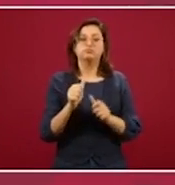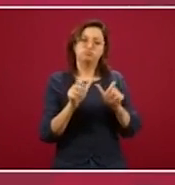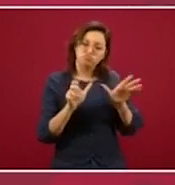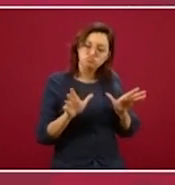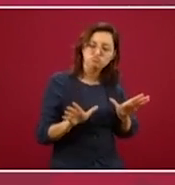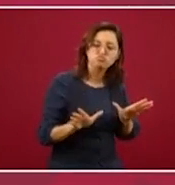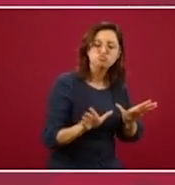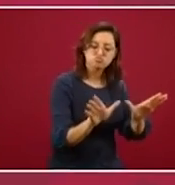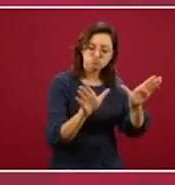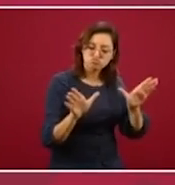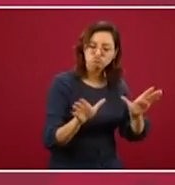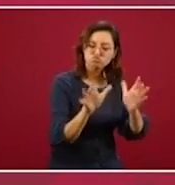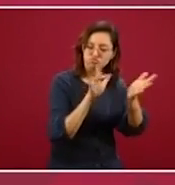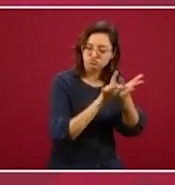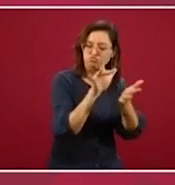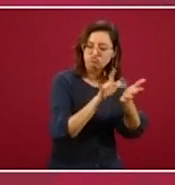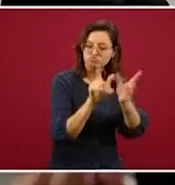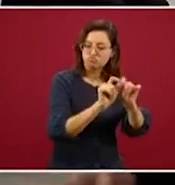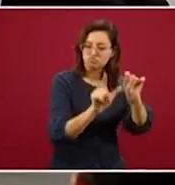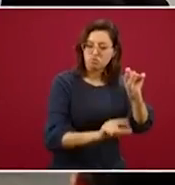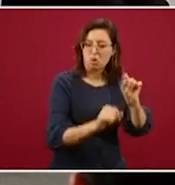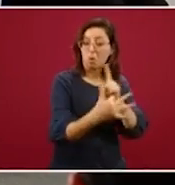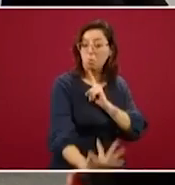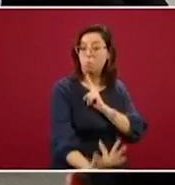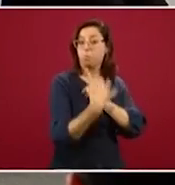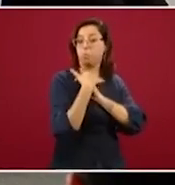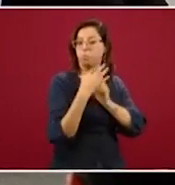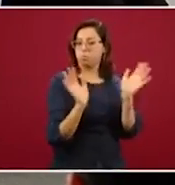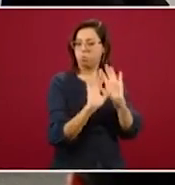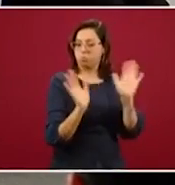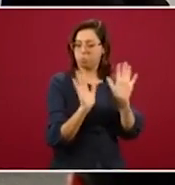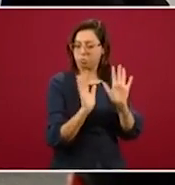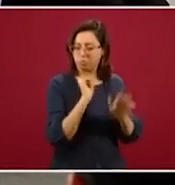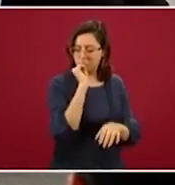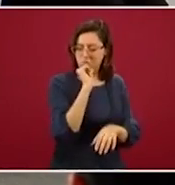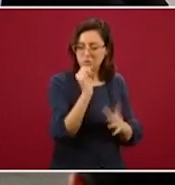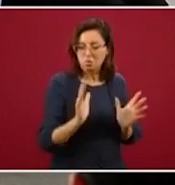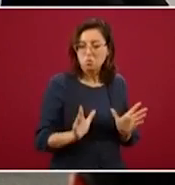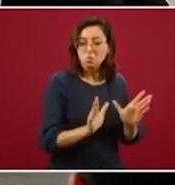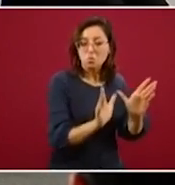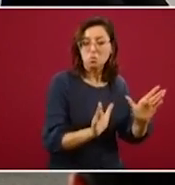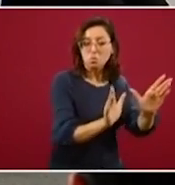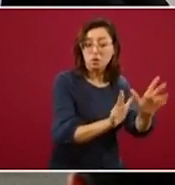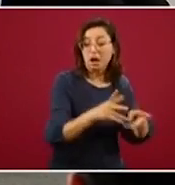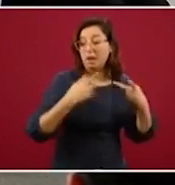eso no es populismo. Darle a los de abajo